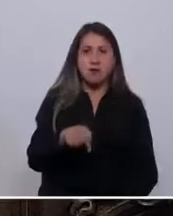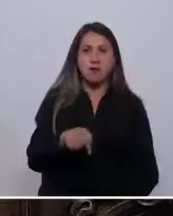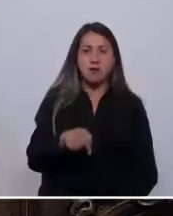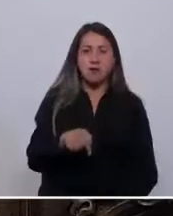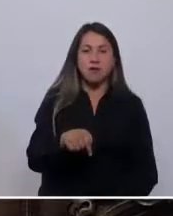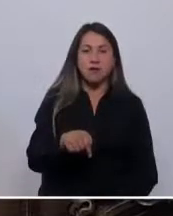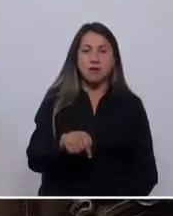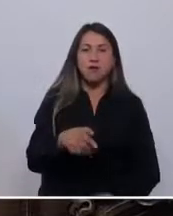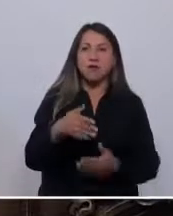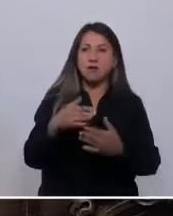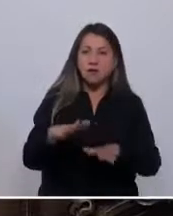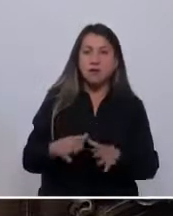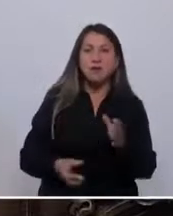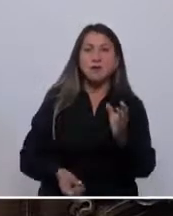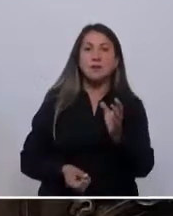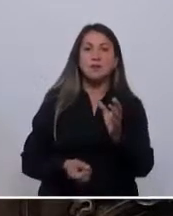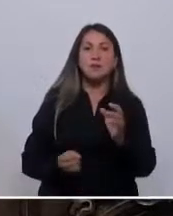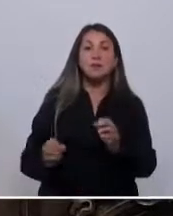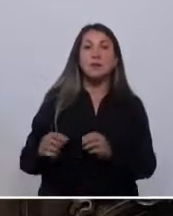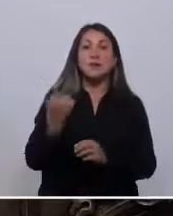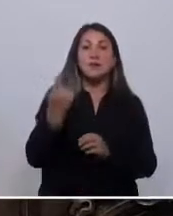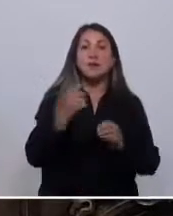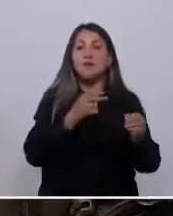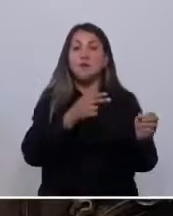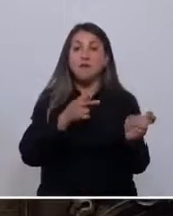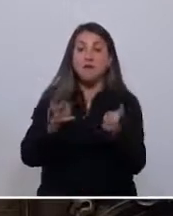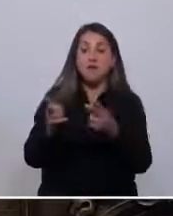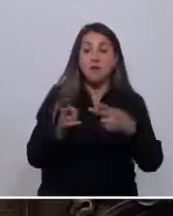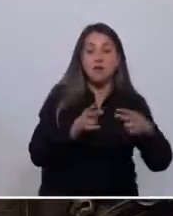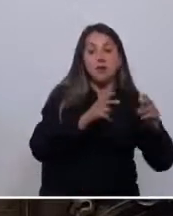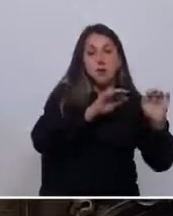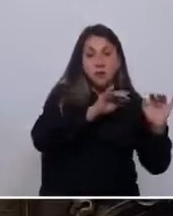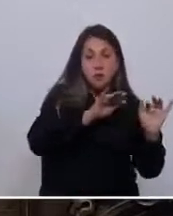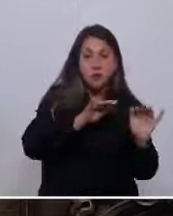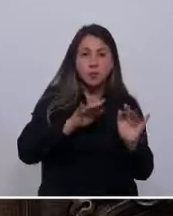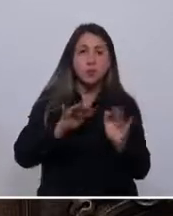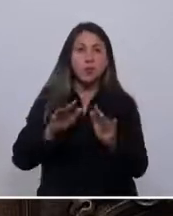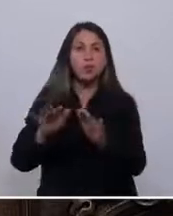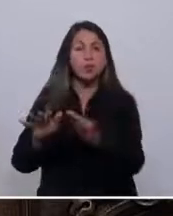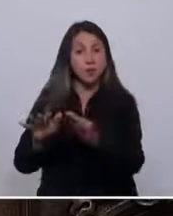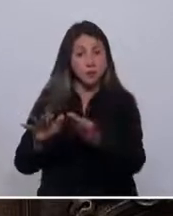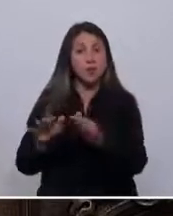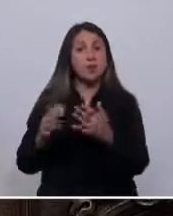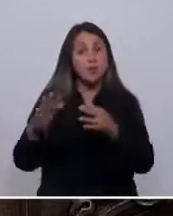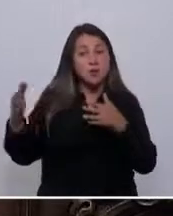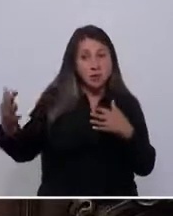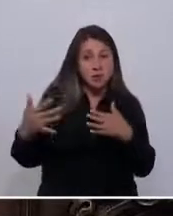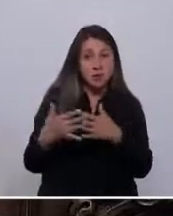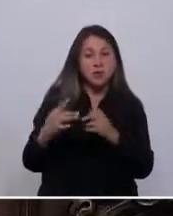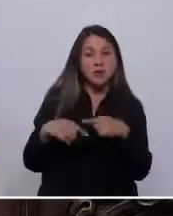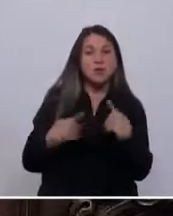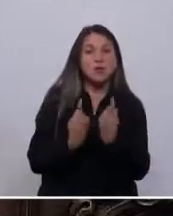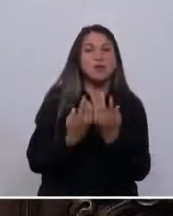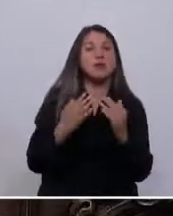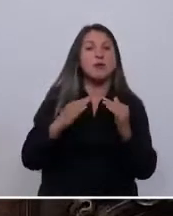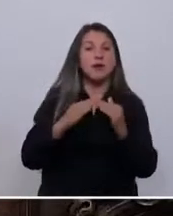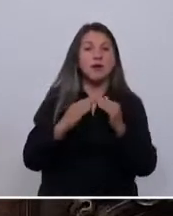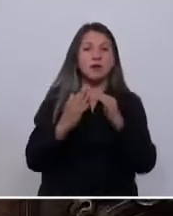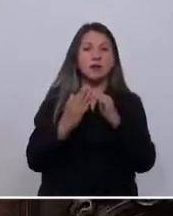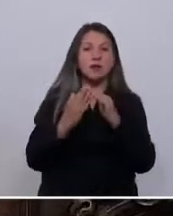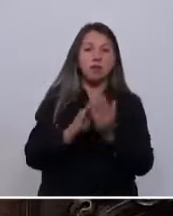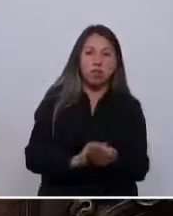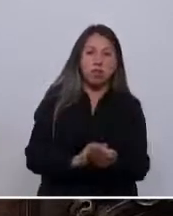para que cuando vengan los primeros vientos, que sí van a venir, nuestra casa no se nos vaya